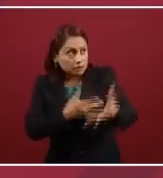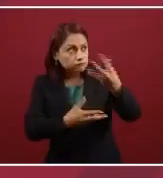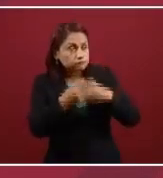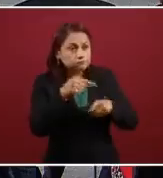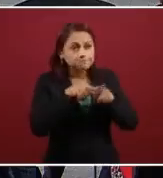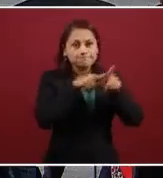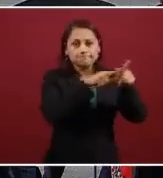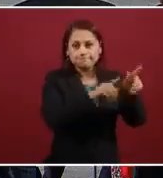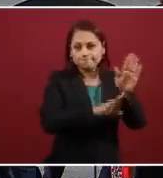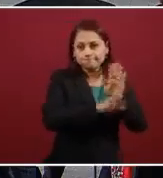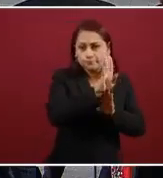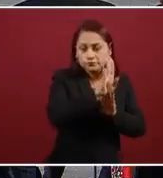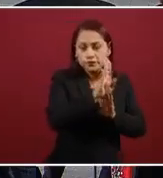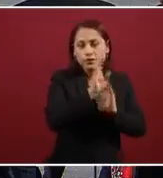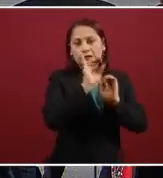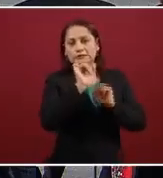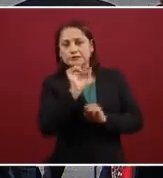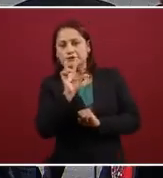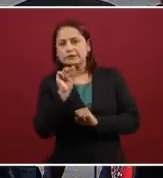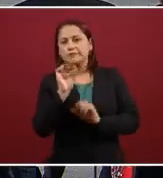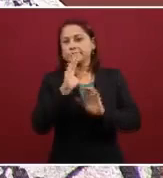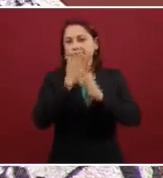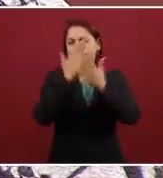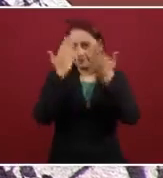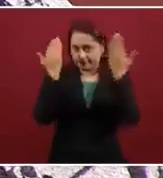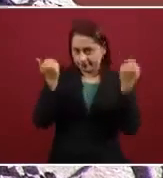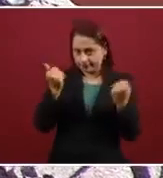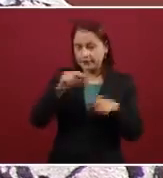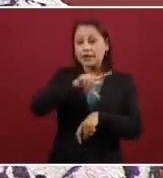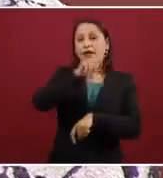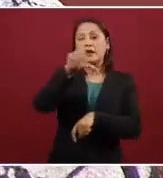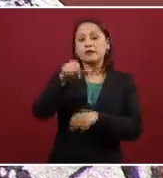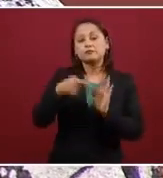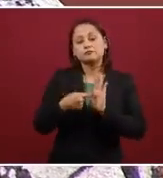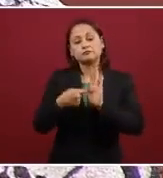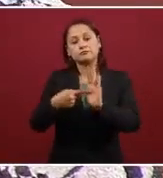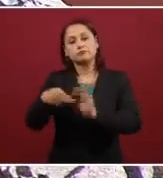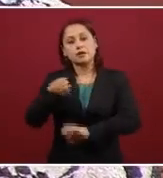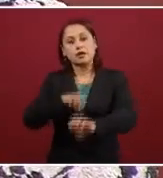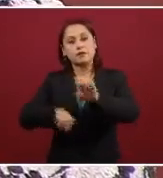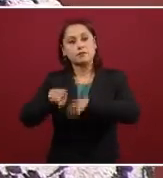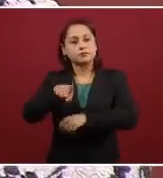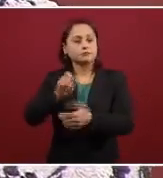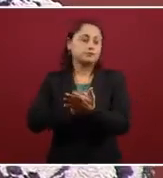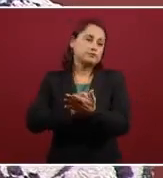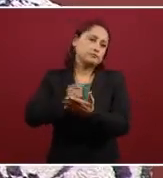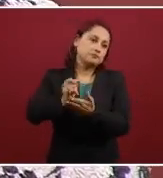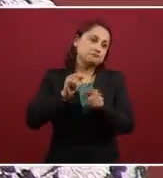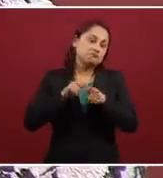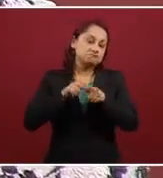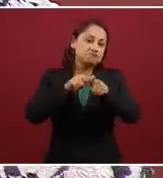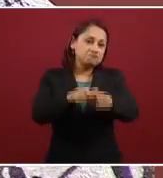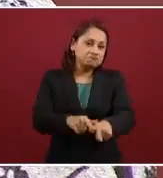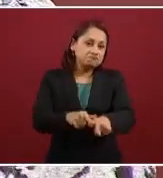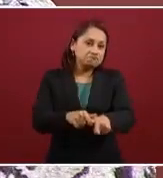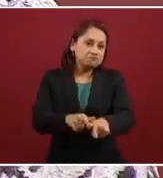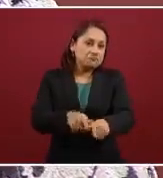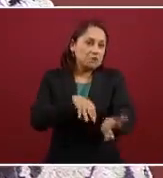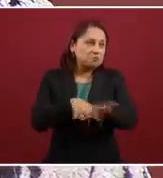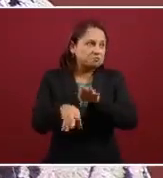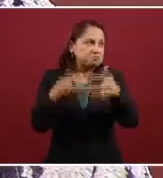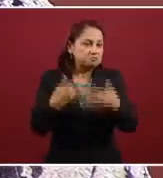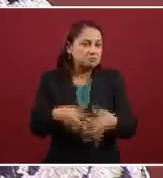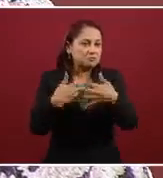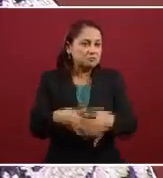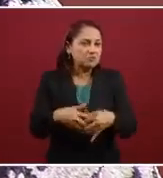¿no? En cualquier caso, será una decisión de las empresas el reducir su producción, el mantenerla y decir la mantengo porque ya